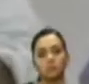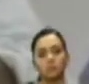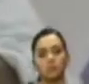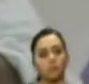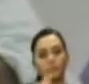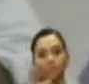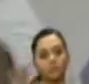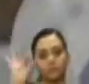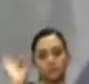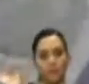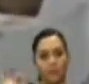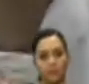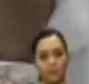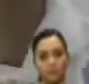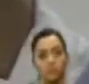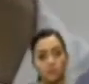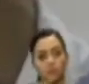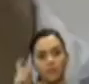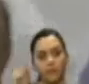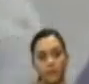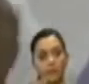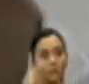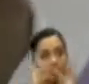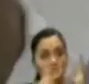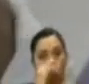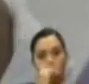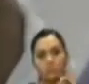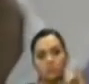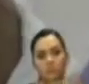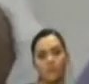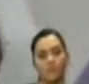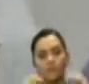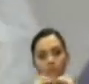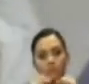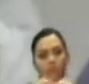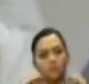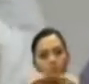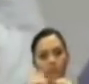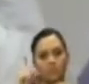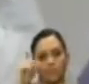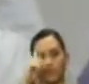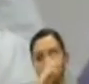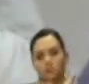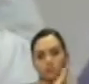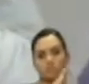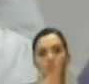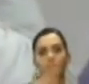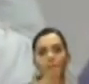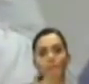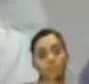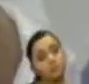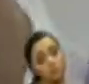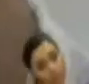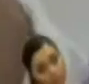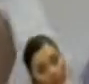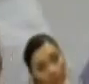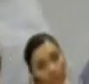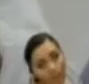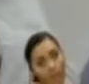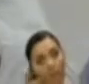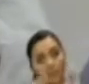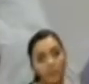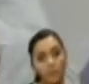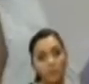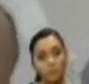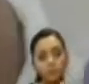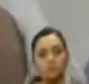no lo va a encontrar en el país. Lo tendrá que recurrir a mercados internacionales y es más difícil acceder a todo aquello. Entonces, el mecanismo ha